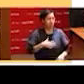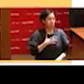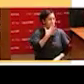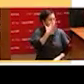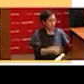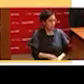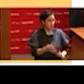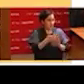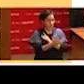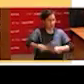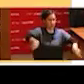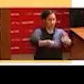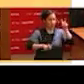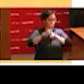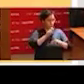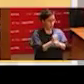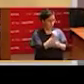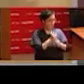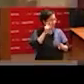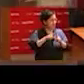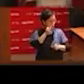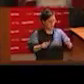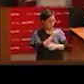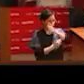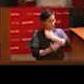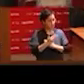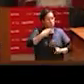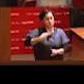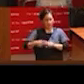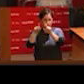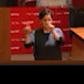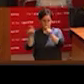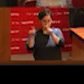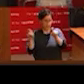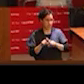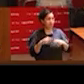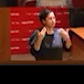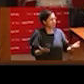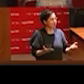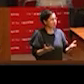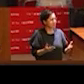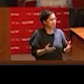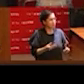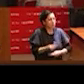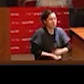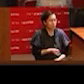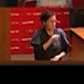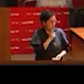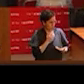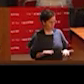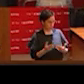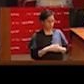de demandantes de empleo con discapacidad y a empresas en qué consiste básicamente el desarrollo de de estas